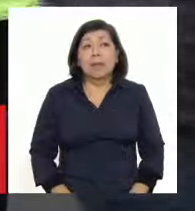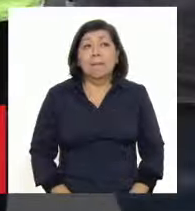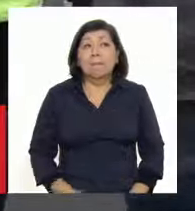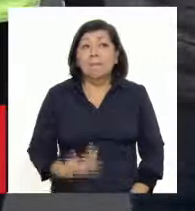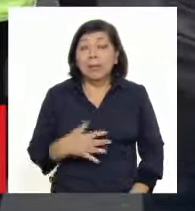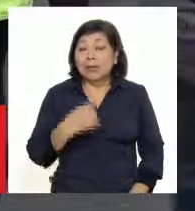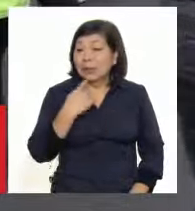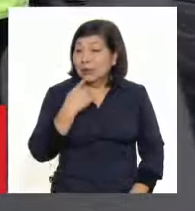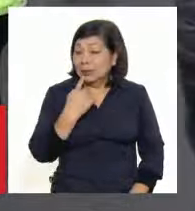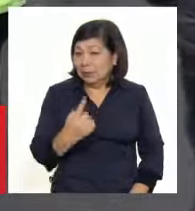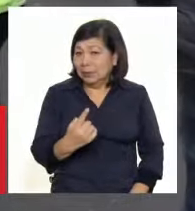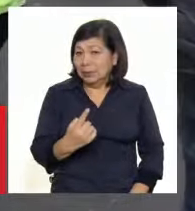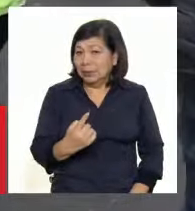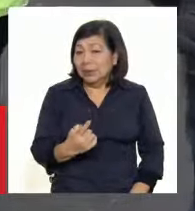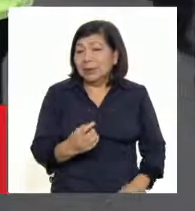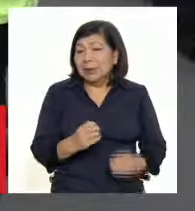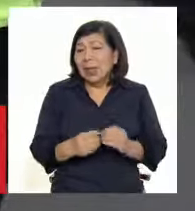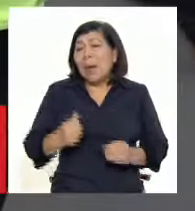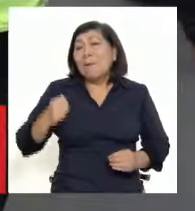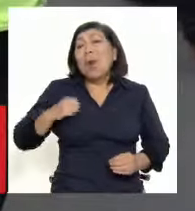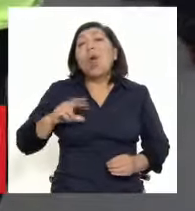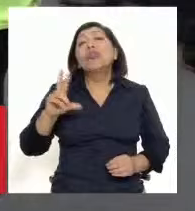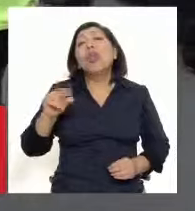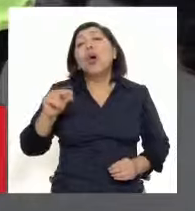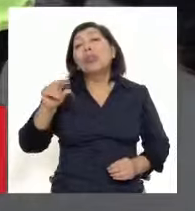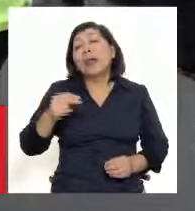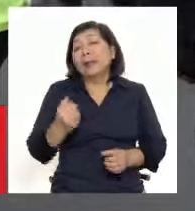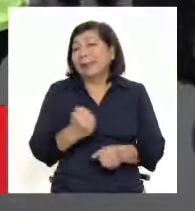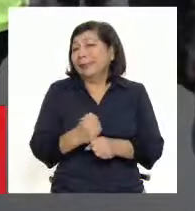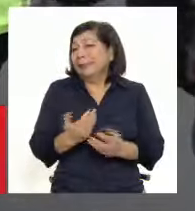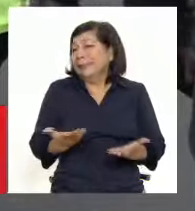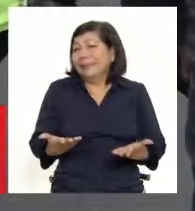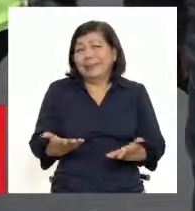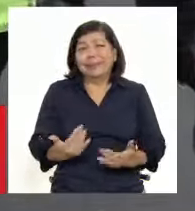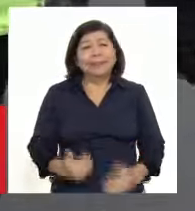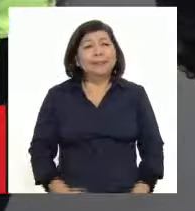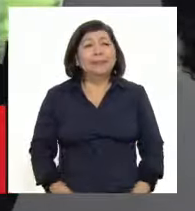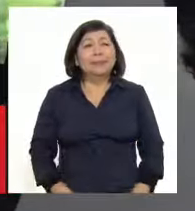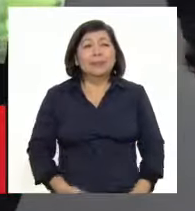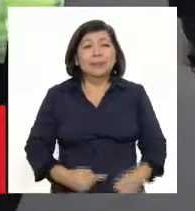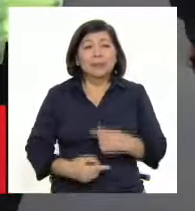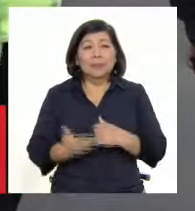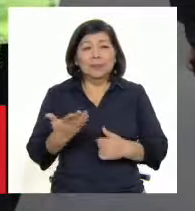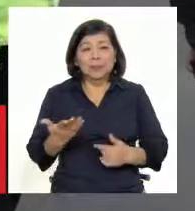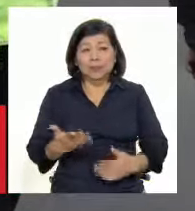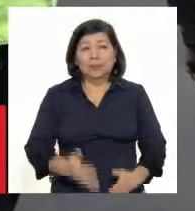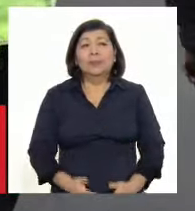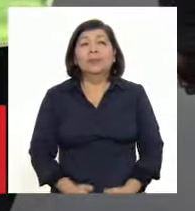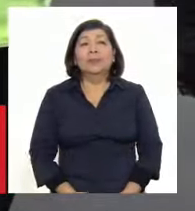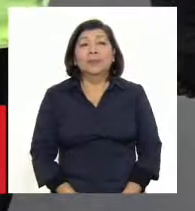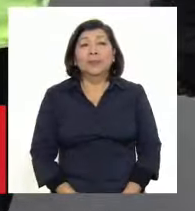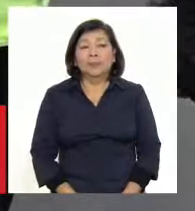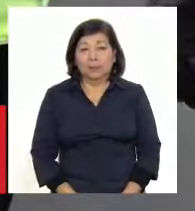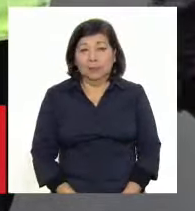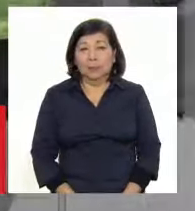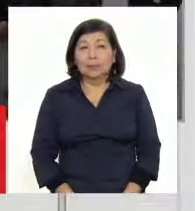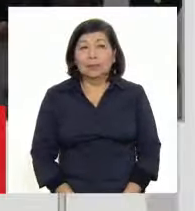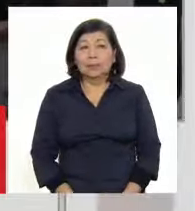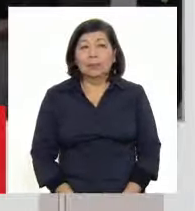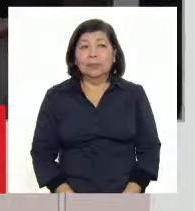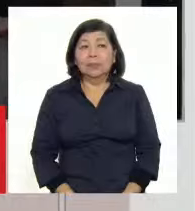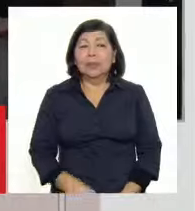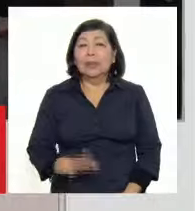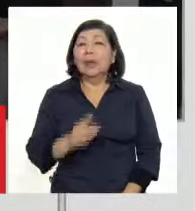a que, como vemos, sigue el impedimento por parte de la municipalidad, a que esas van a iniciar el día de hoy. Volvemos con esta información a Estudios Centrales. Ariana, ¿me